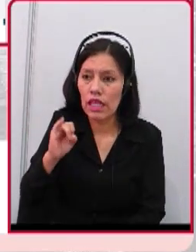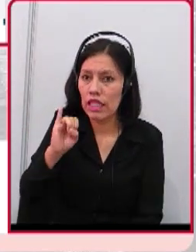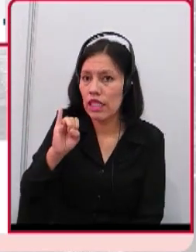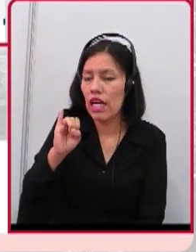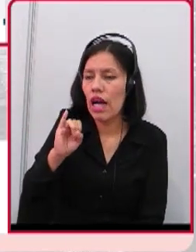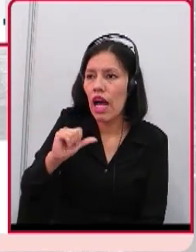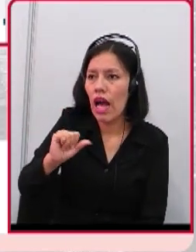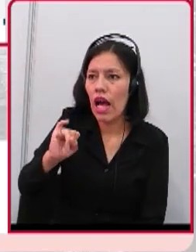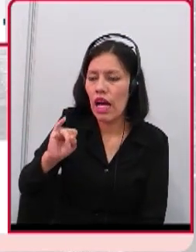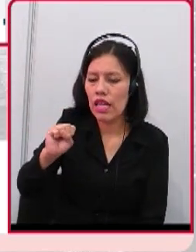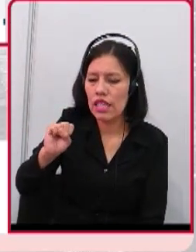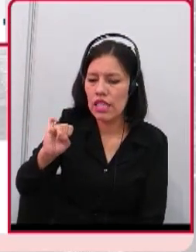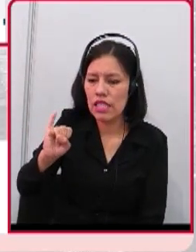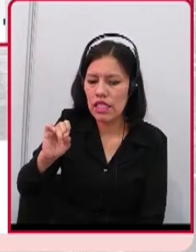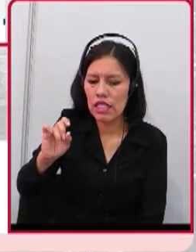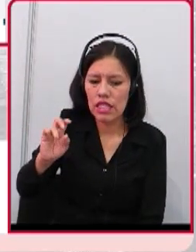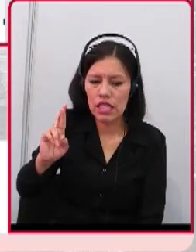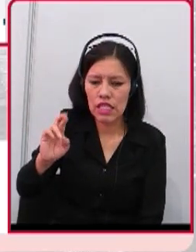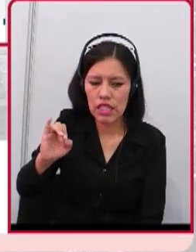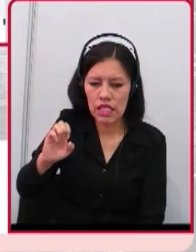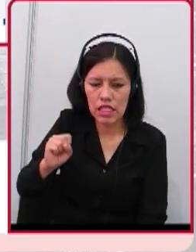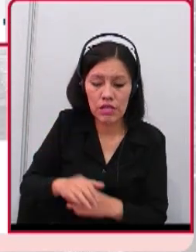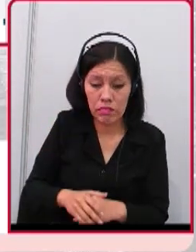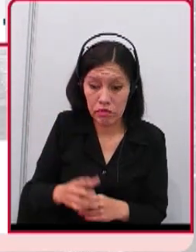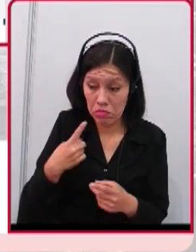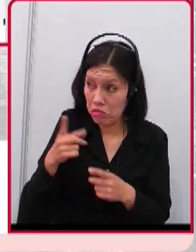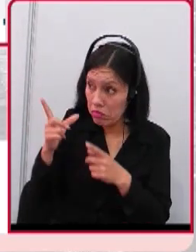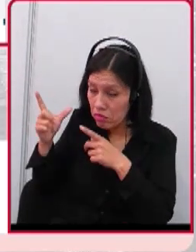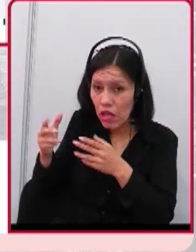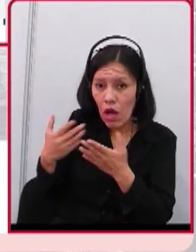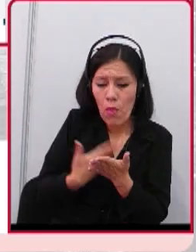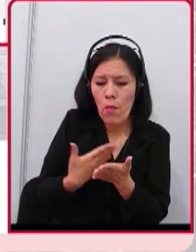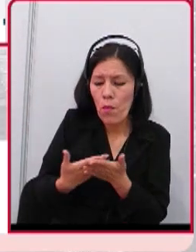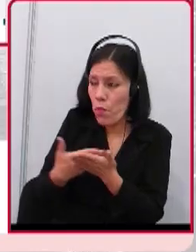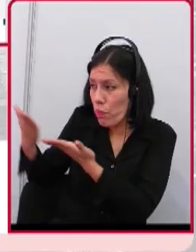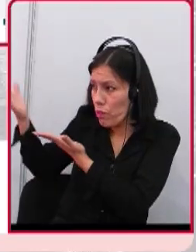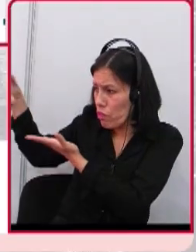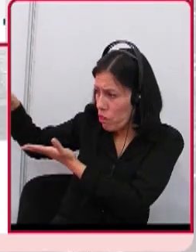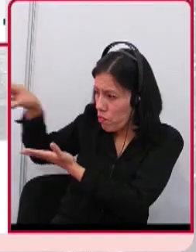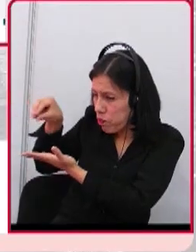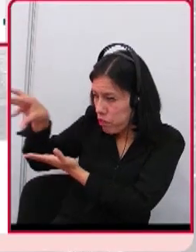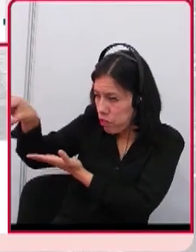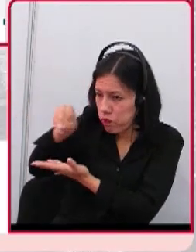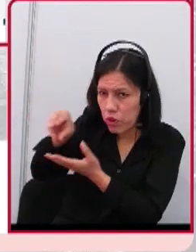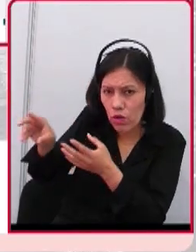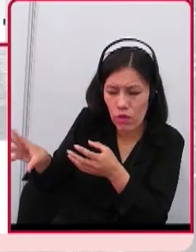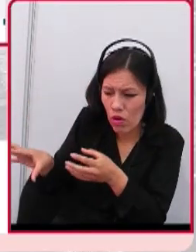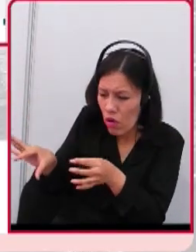Aquí mostramos un poco más de las muestras tomadas de estas estructuras de bisílica.